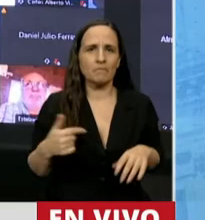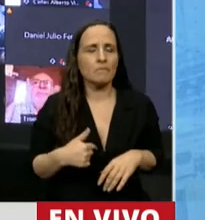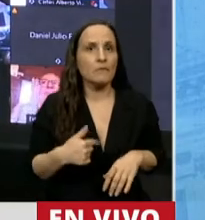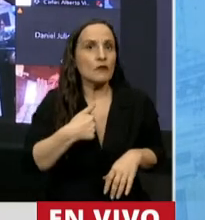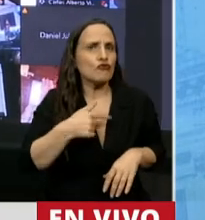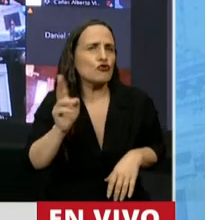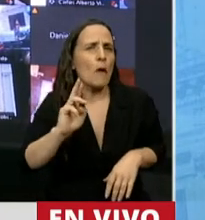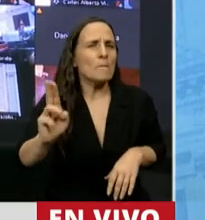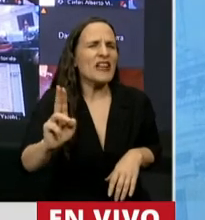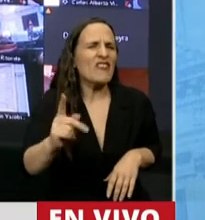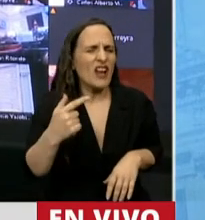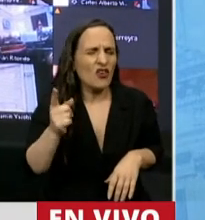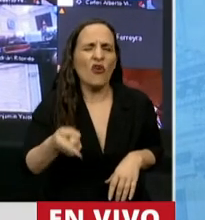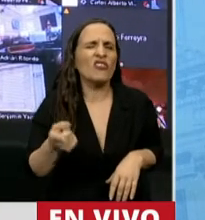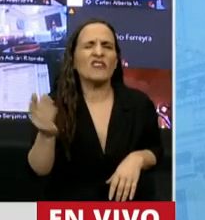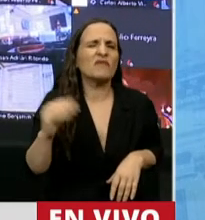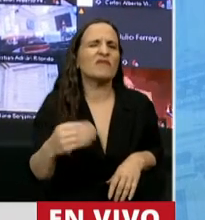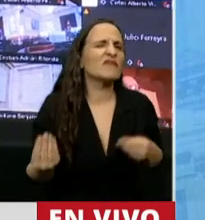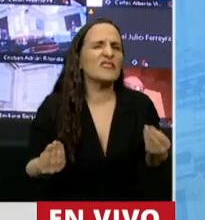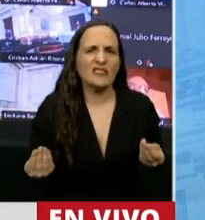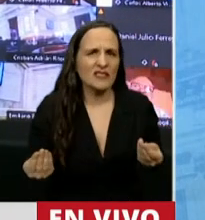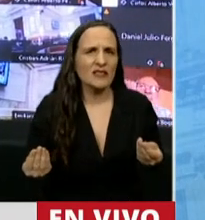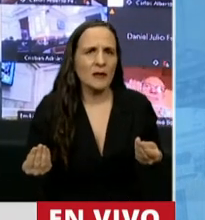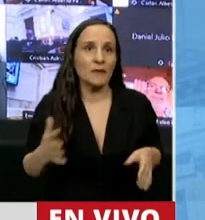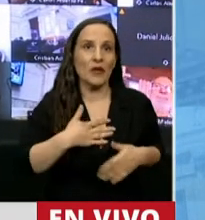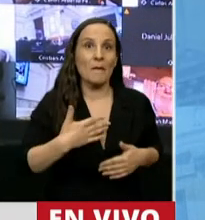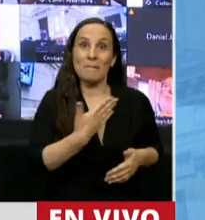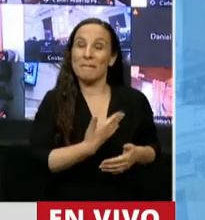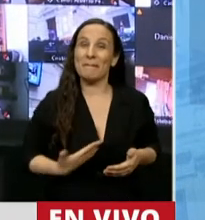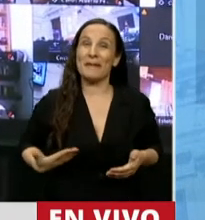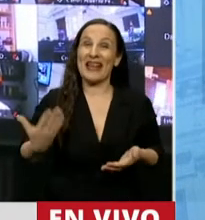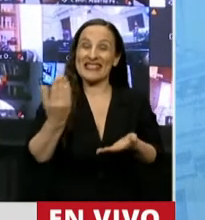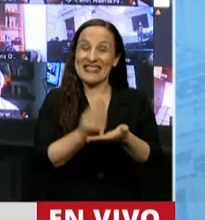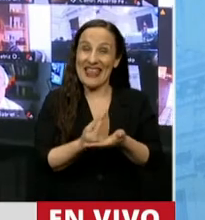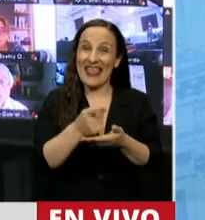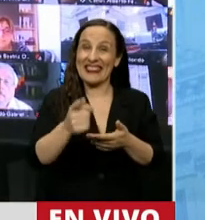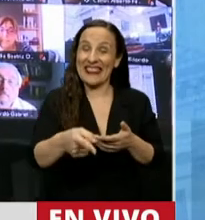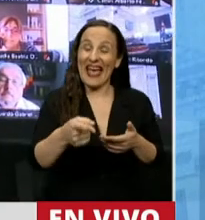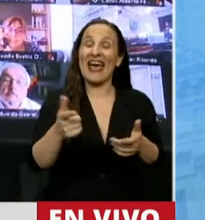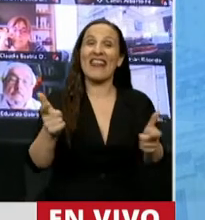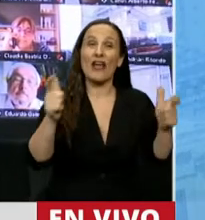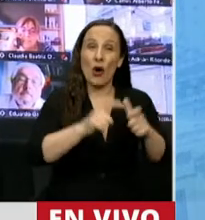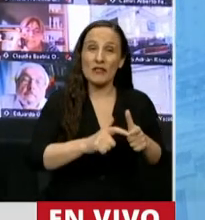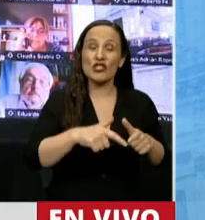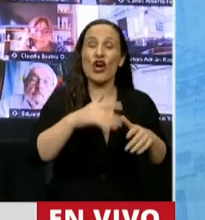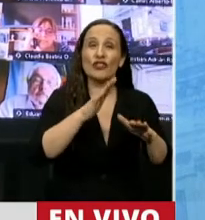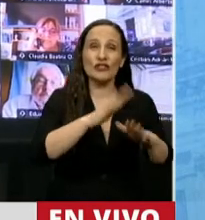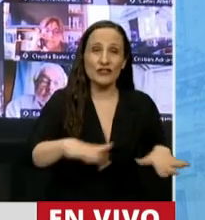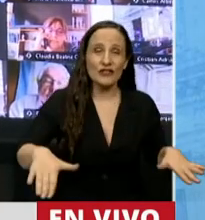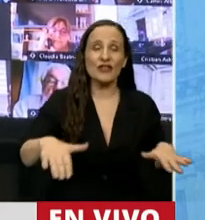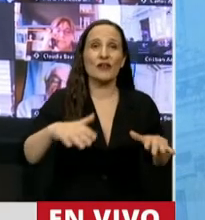cuestión de privilegio. Y es como presidenta de la Comisión de Familia, Niñez y Juventud,